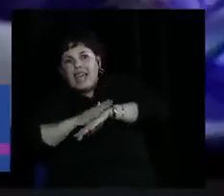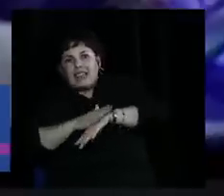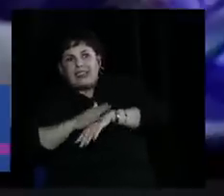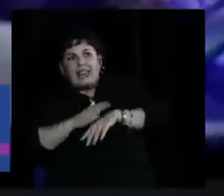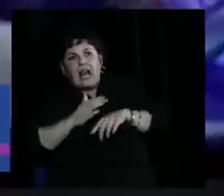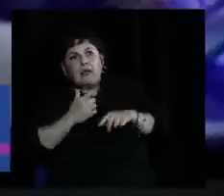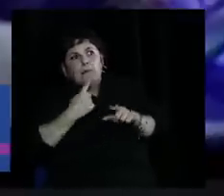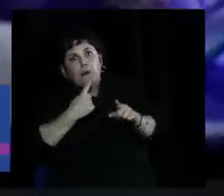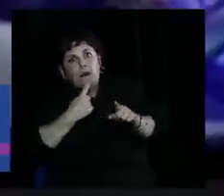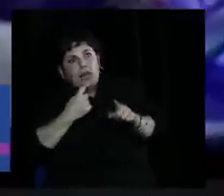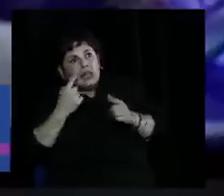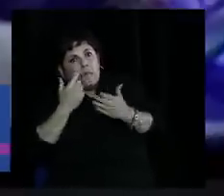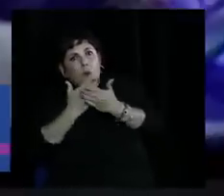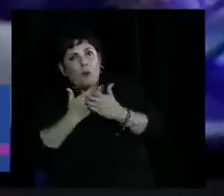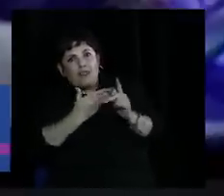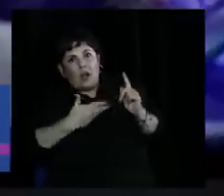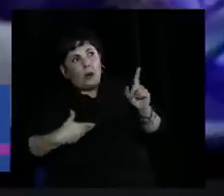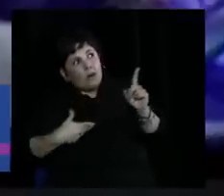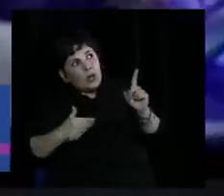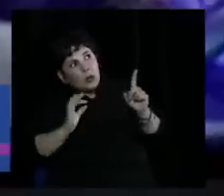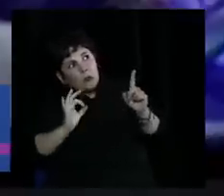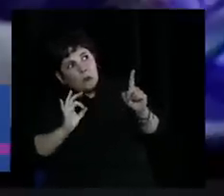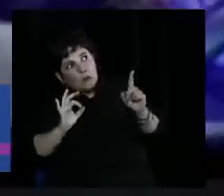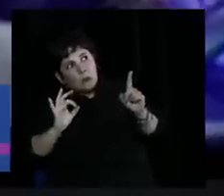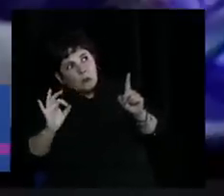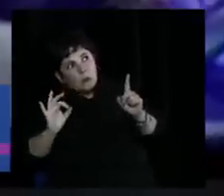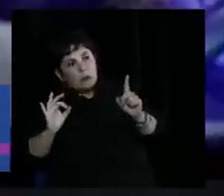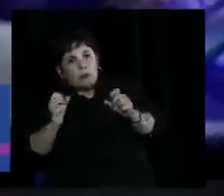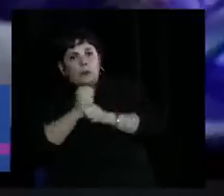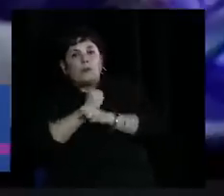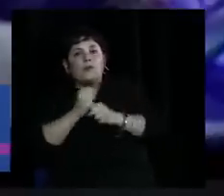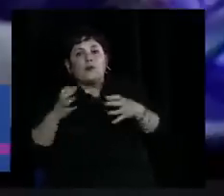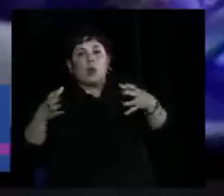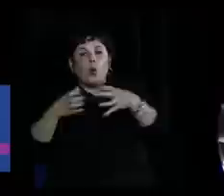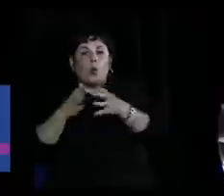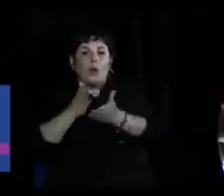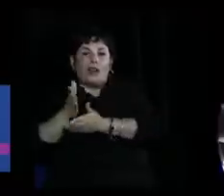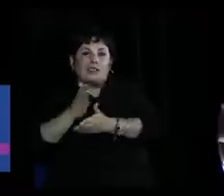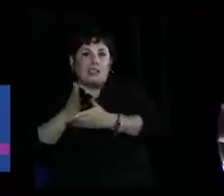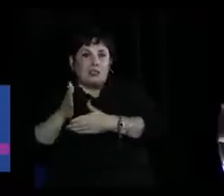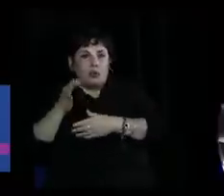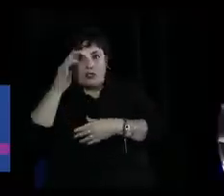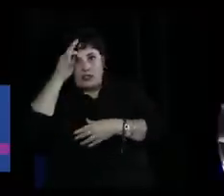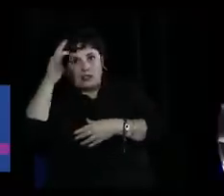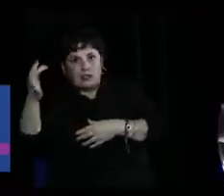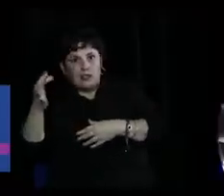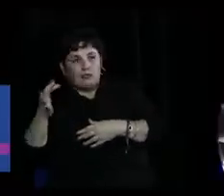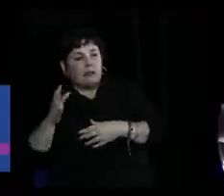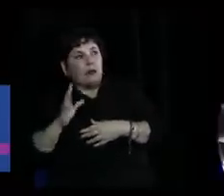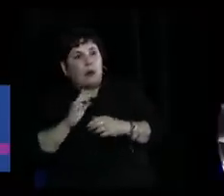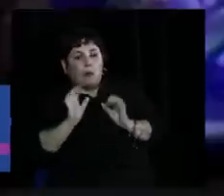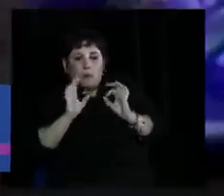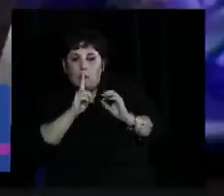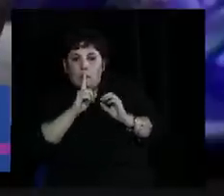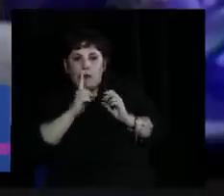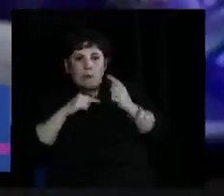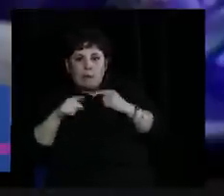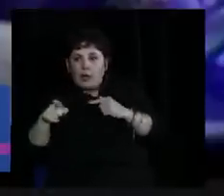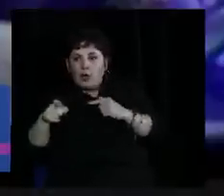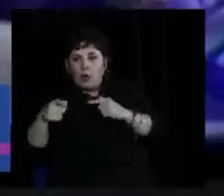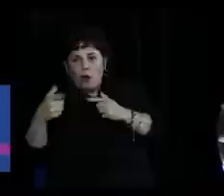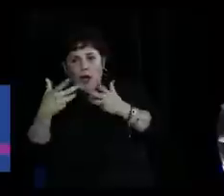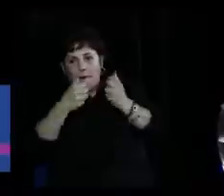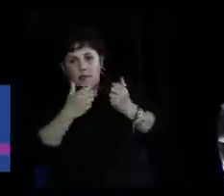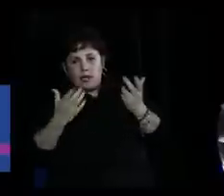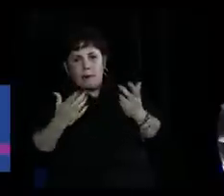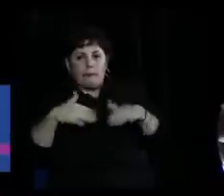política parecía tener el aval, bueno, del GACH. Pero cuando la política dejó de tener el aval del GACH... Pero